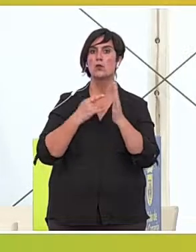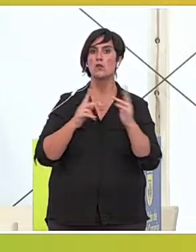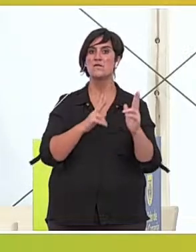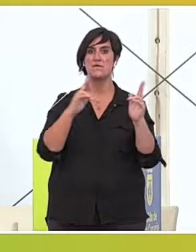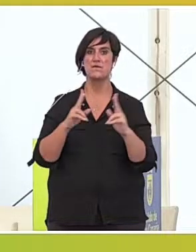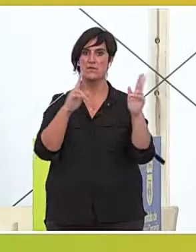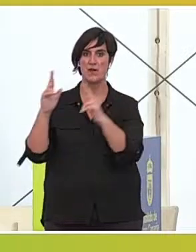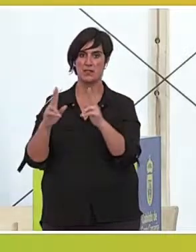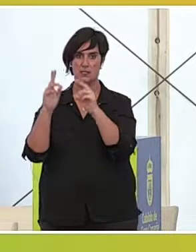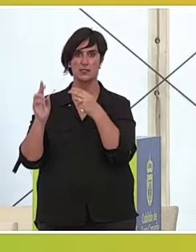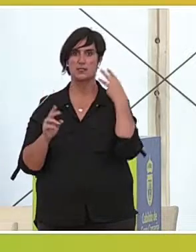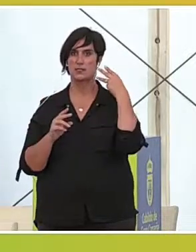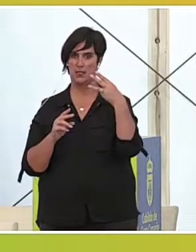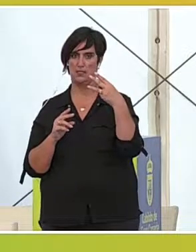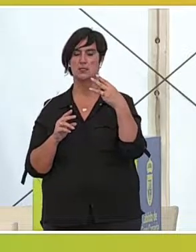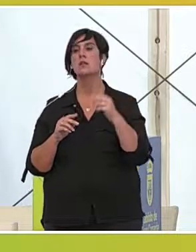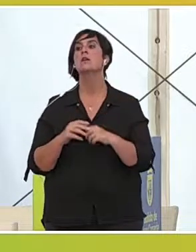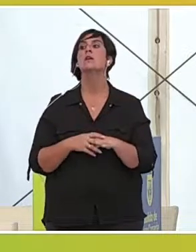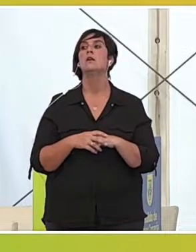fases. Estas fases